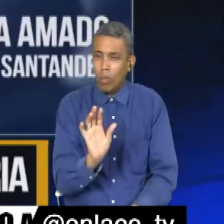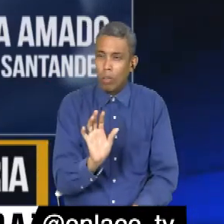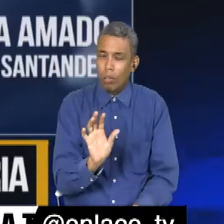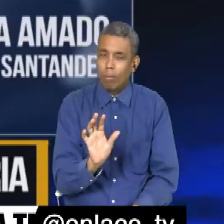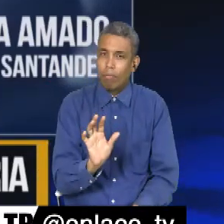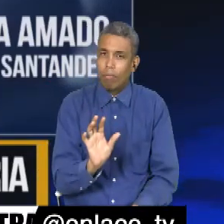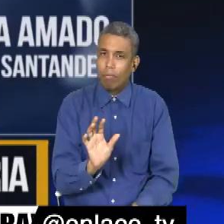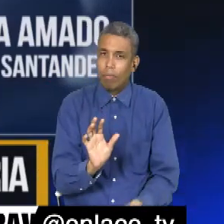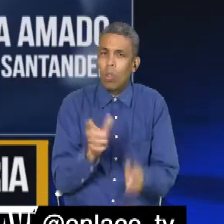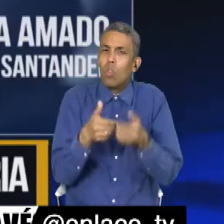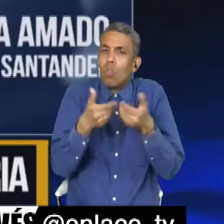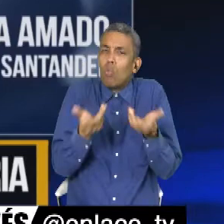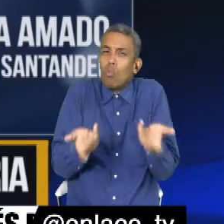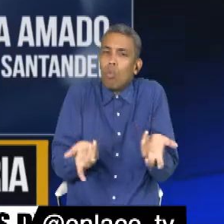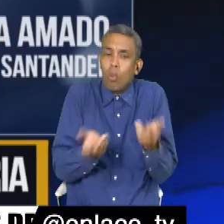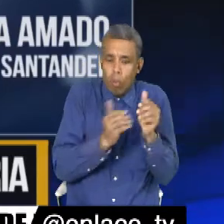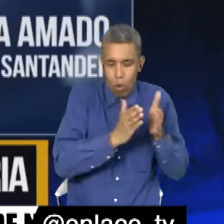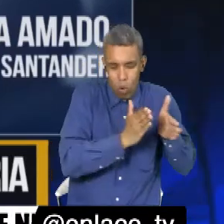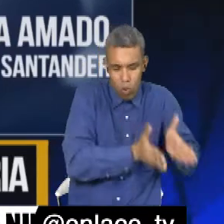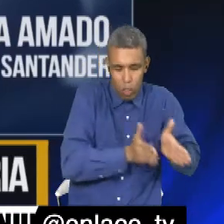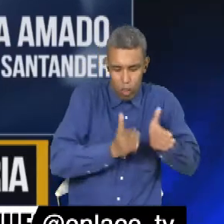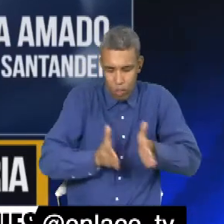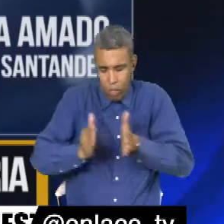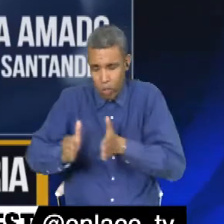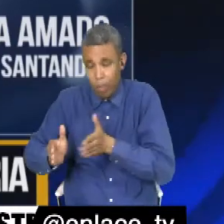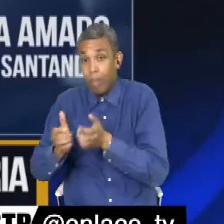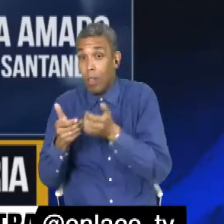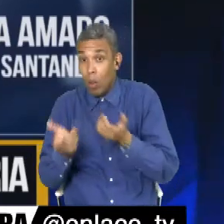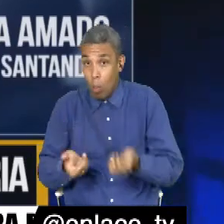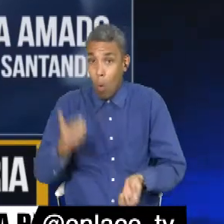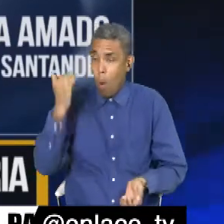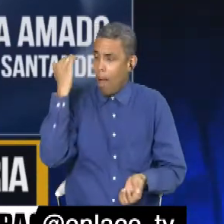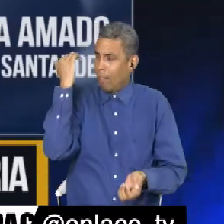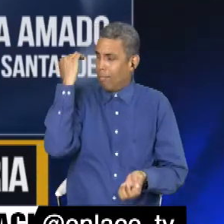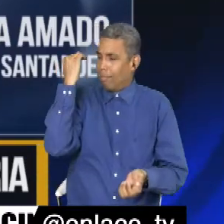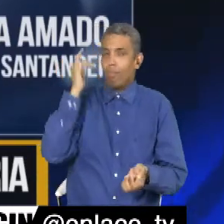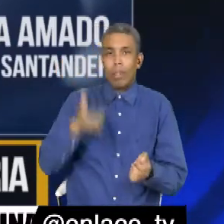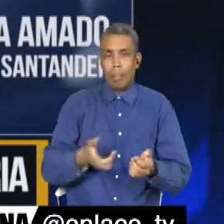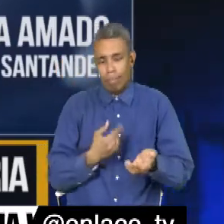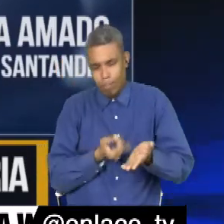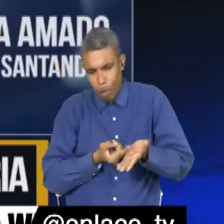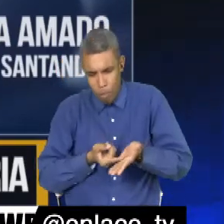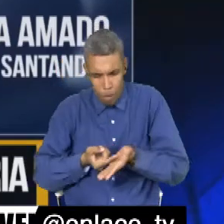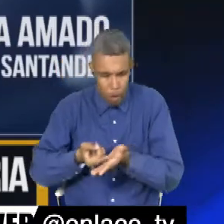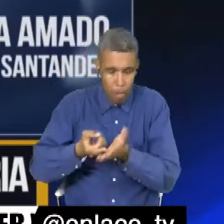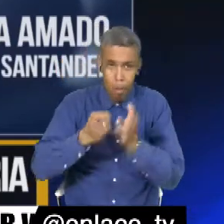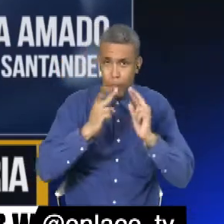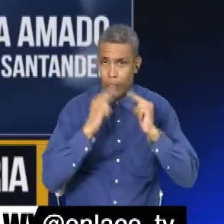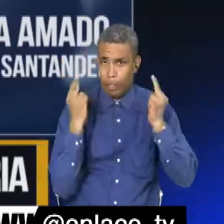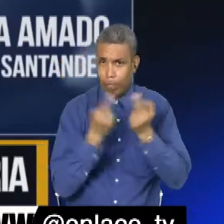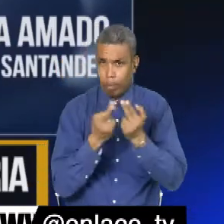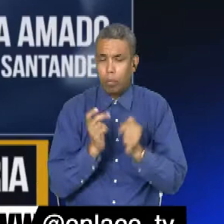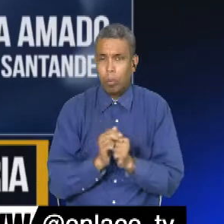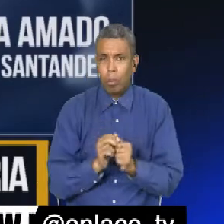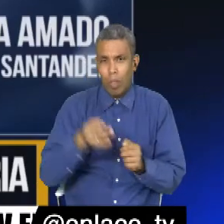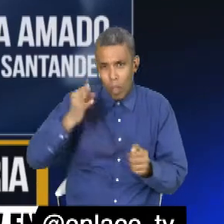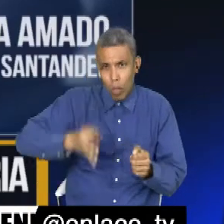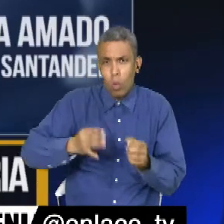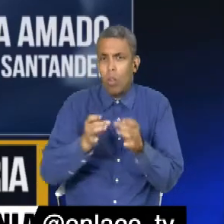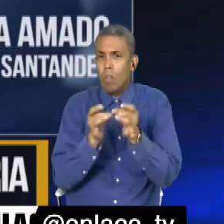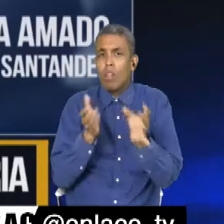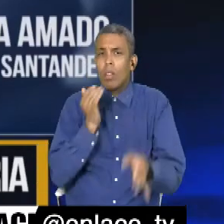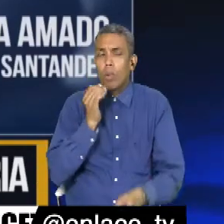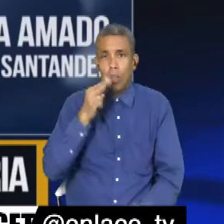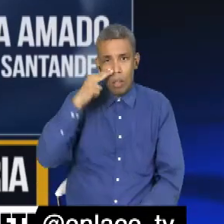de lo que tenga que revisarlo con el mecanismo. Nosotros nos hemos unido hoy a citar esta fecha del 18 de junio para que se lleve a cabo pues